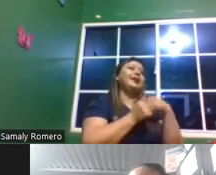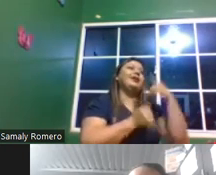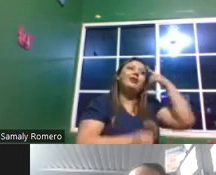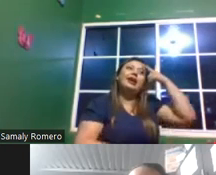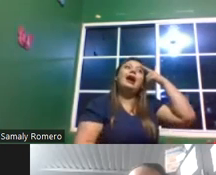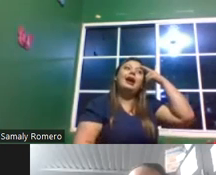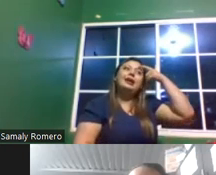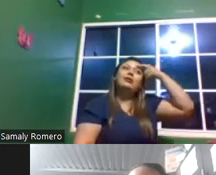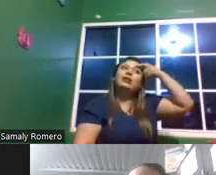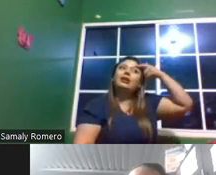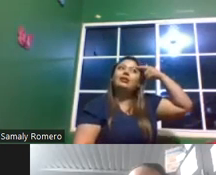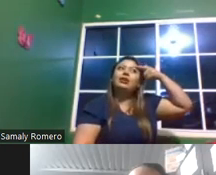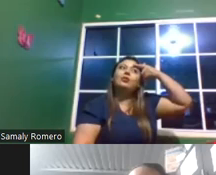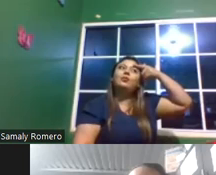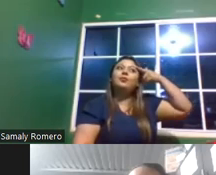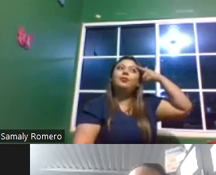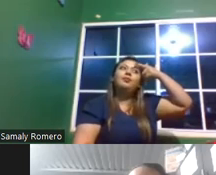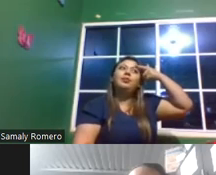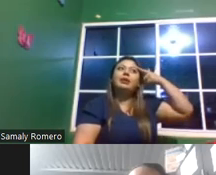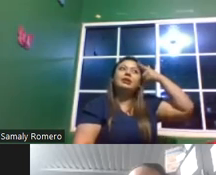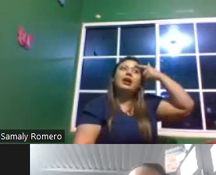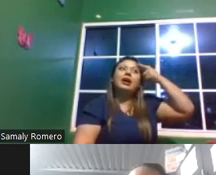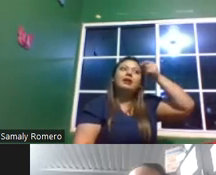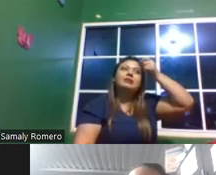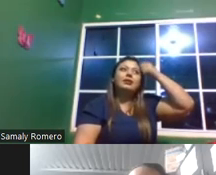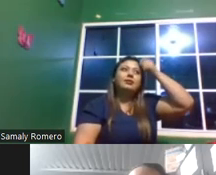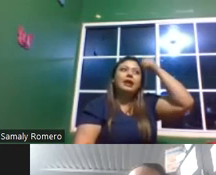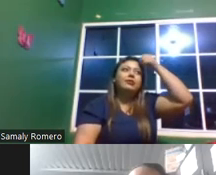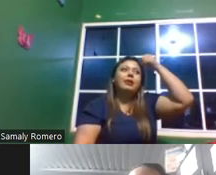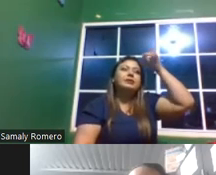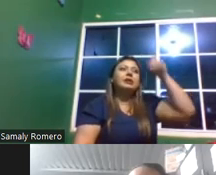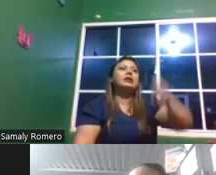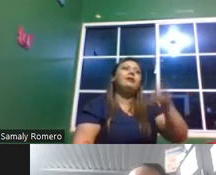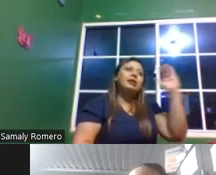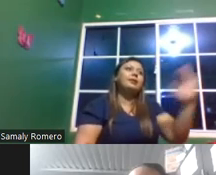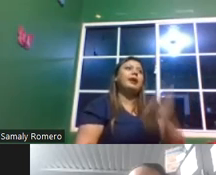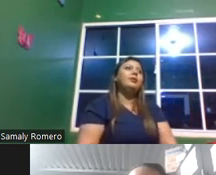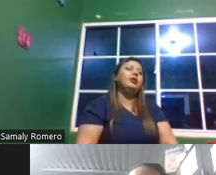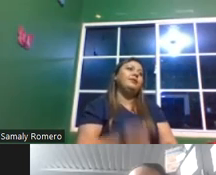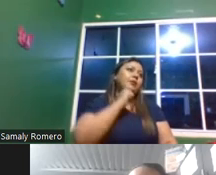Lo establece en este caso Stuart en su primera ley.